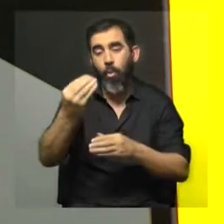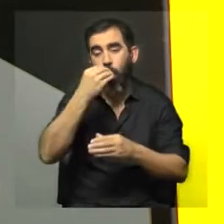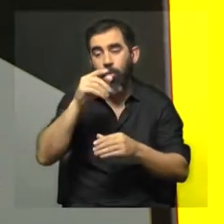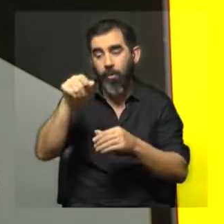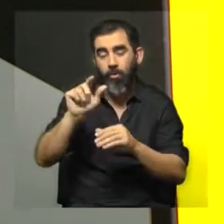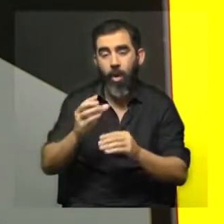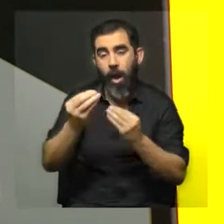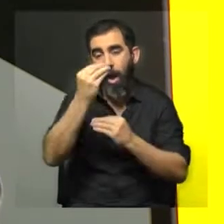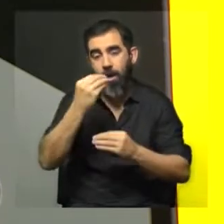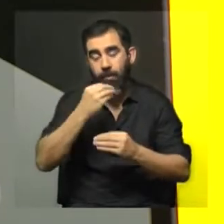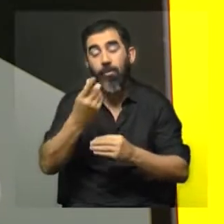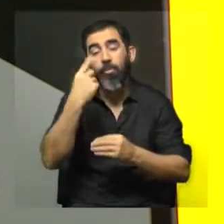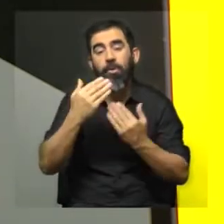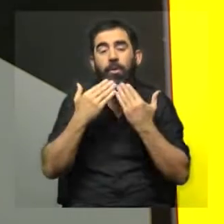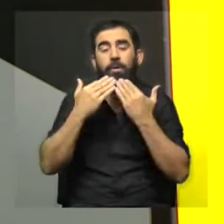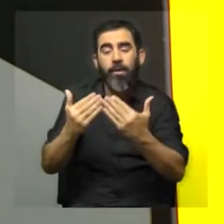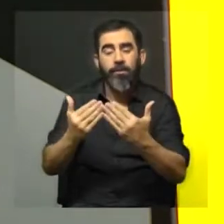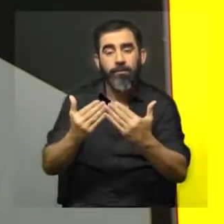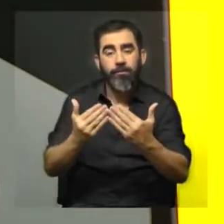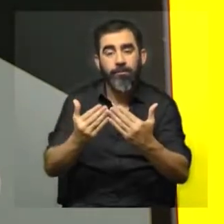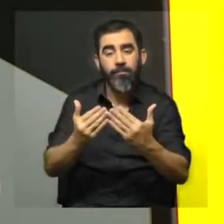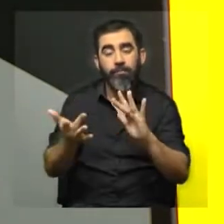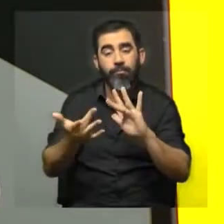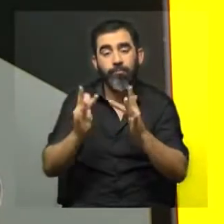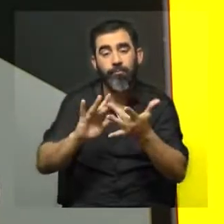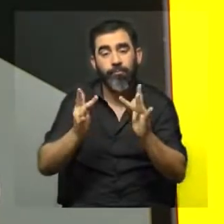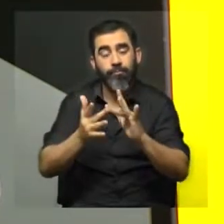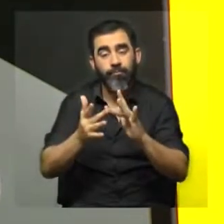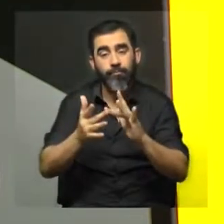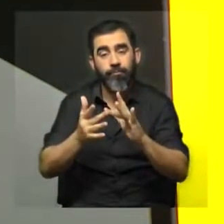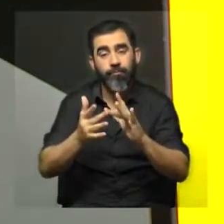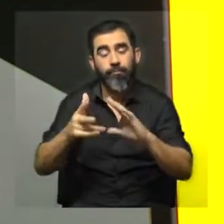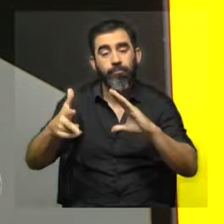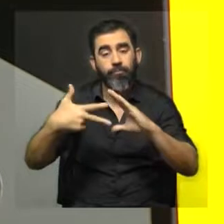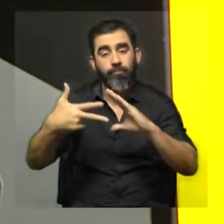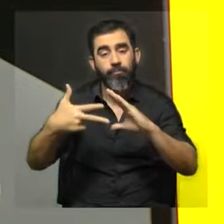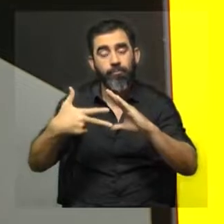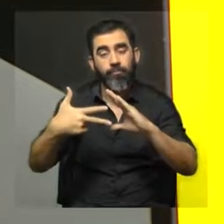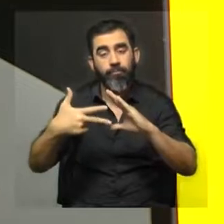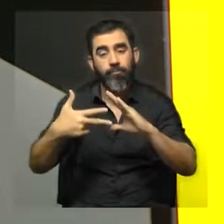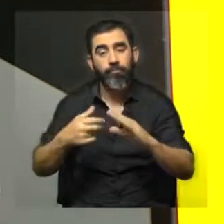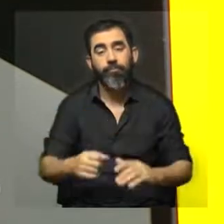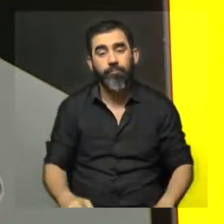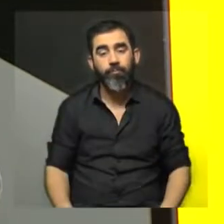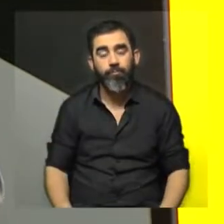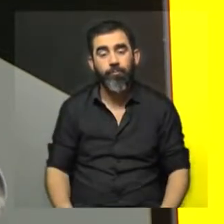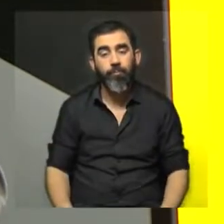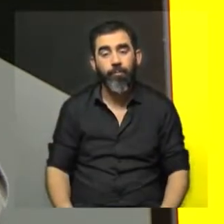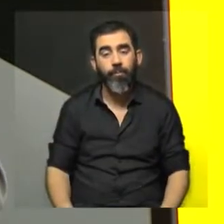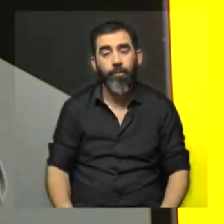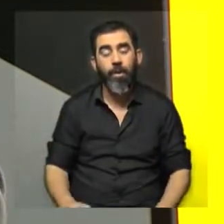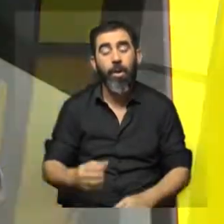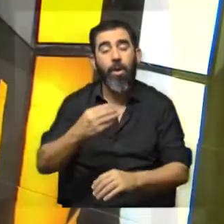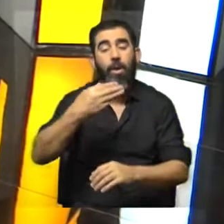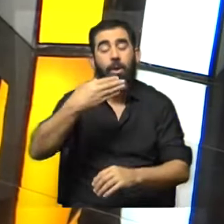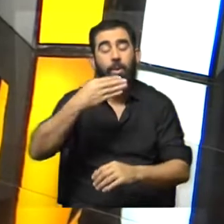tipo de alimentos. Y por eso le agradecemos muchísimo este contacto a través de Zoom a Gianfranco Grompone,